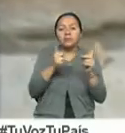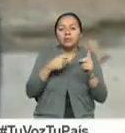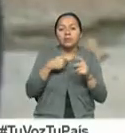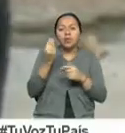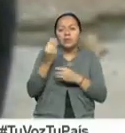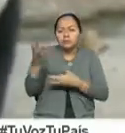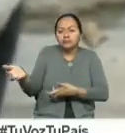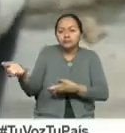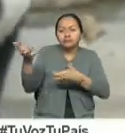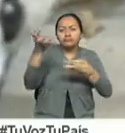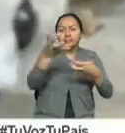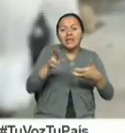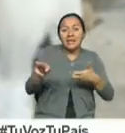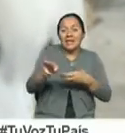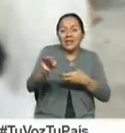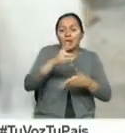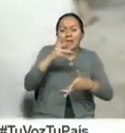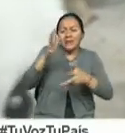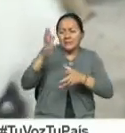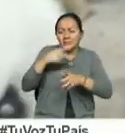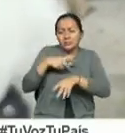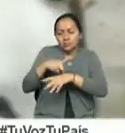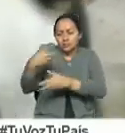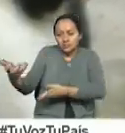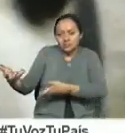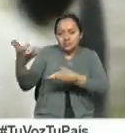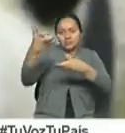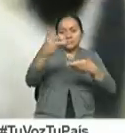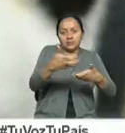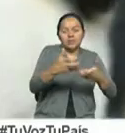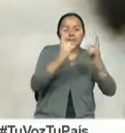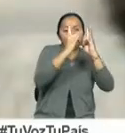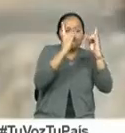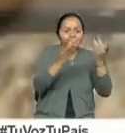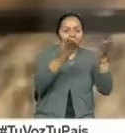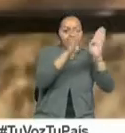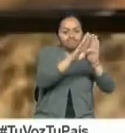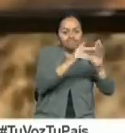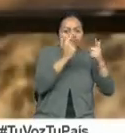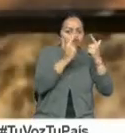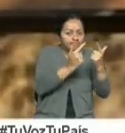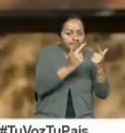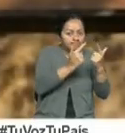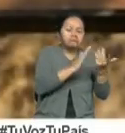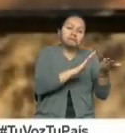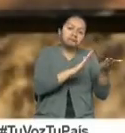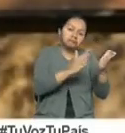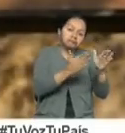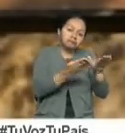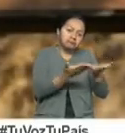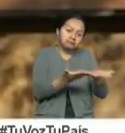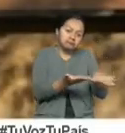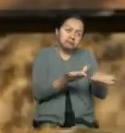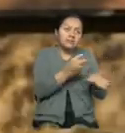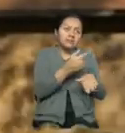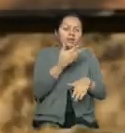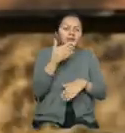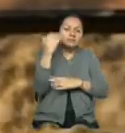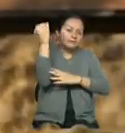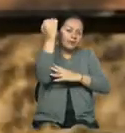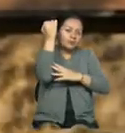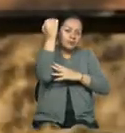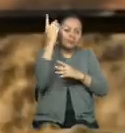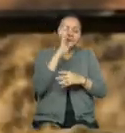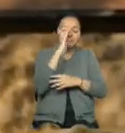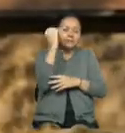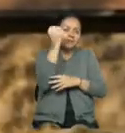suroeste de China. Desde entonces vivía en cautiverio en un centro de investigación. Era toda una estrella en el país, donde cada